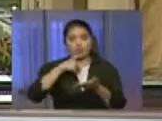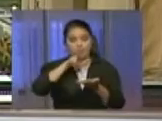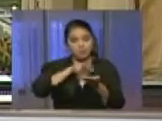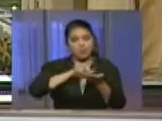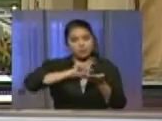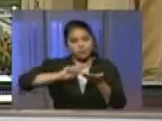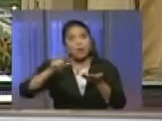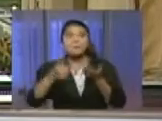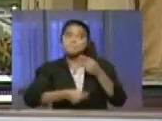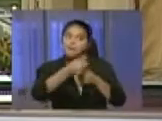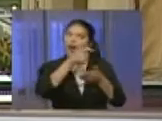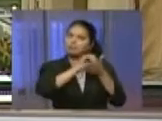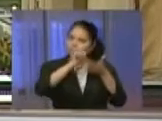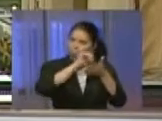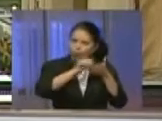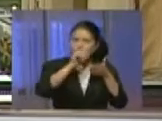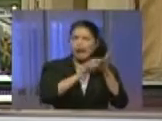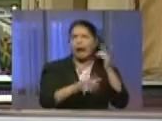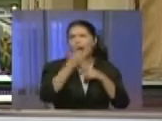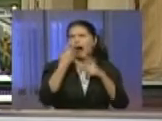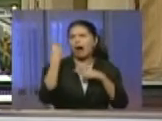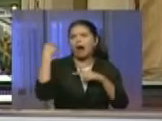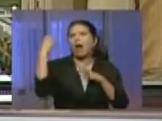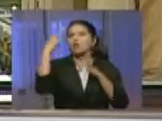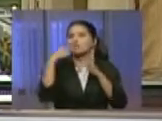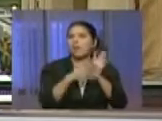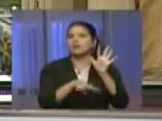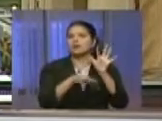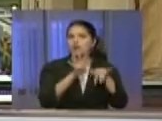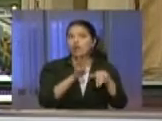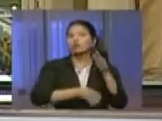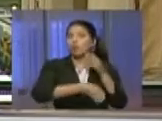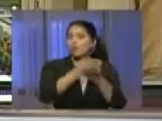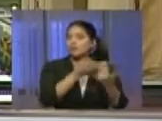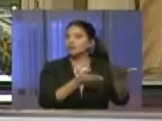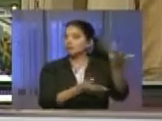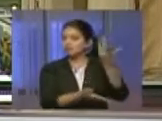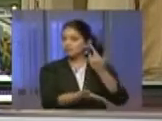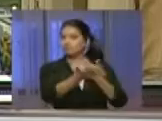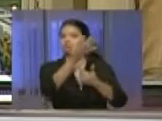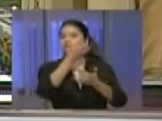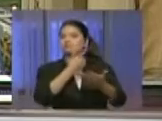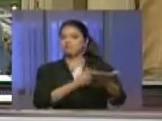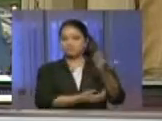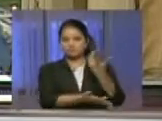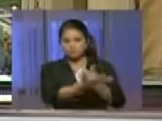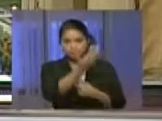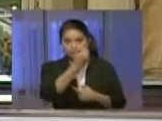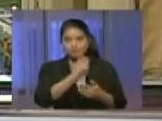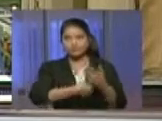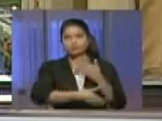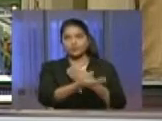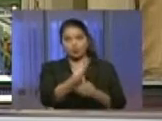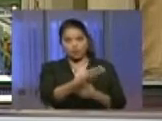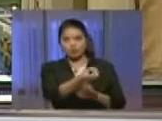más churito que ahora en el 2014 eso sigue viniendo Mira una inversión que sigue llegando Llegando